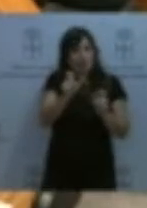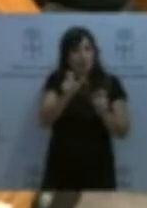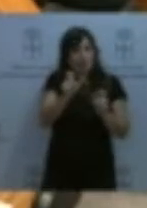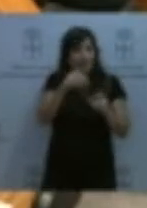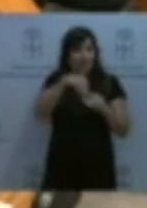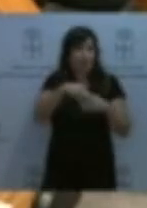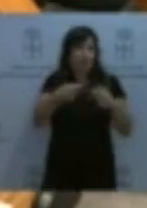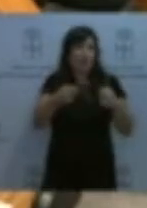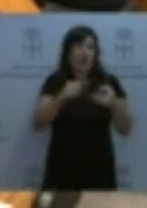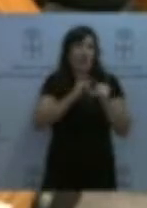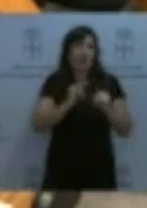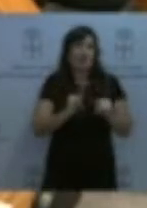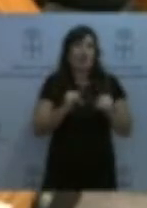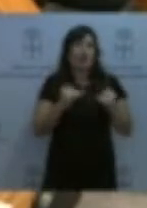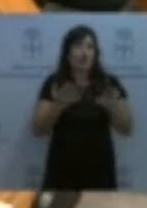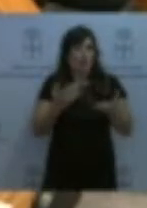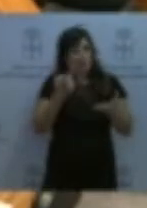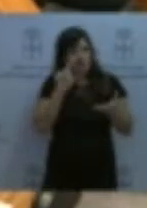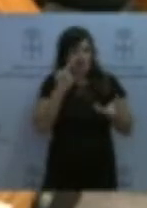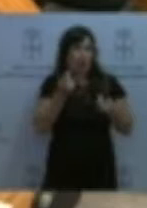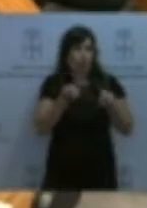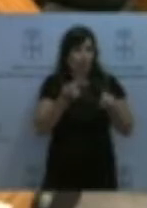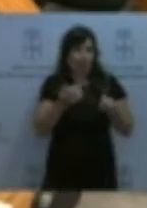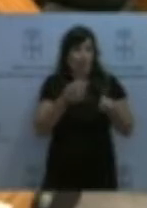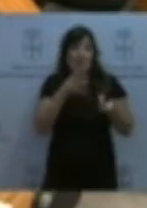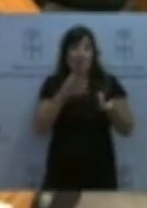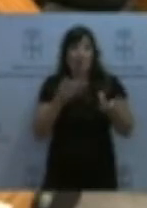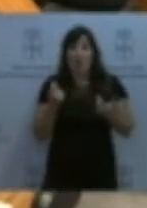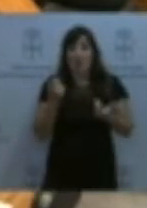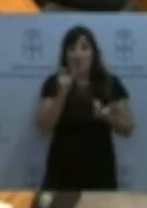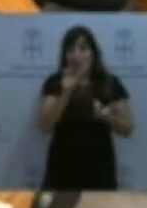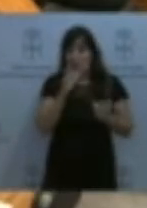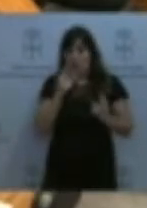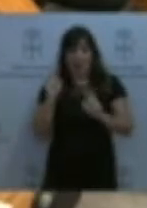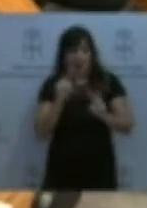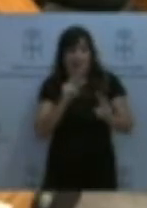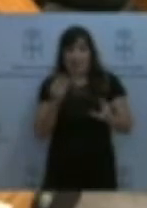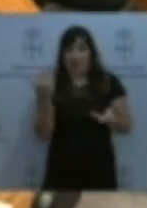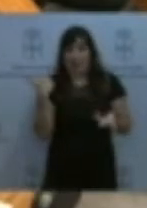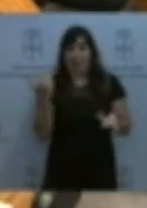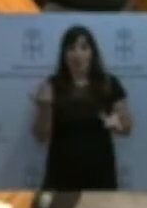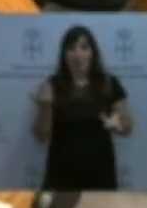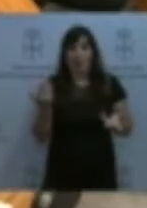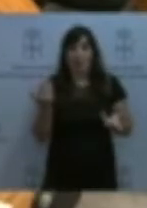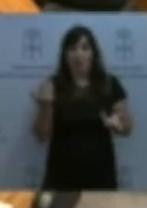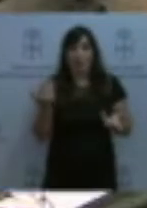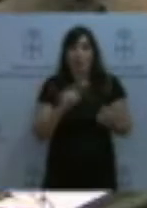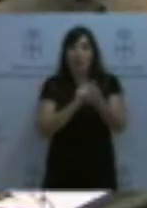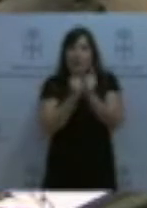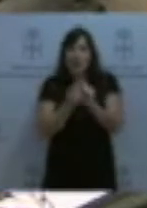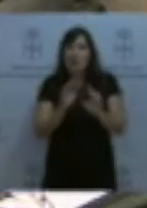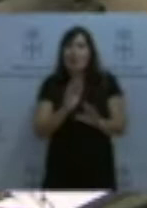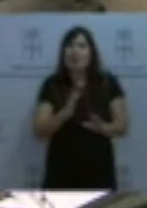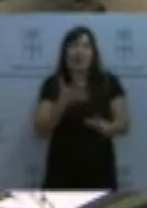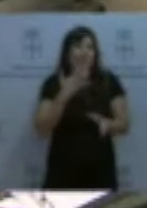que en estas escaladas de precio que hemos asistido recientemente, pues el precio lo marque, por ejemplo, la energía hidráulica en